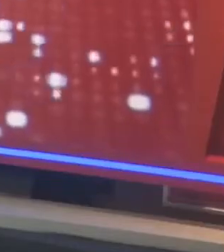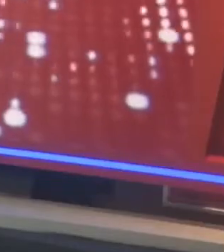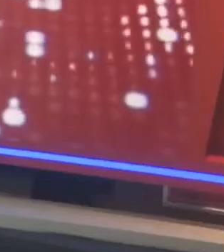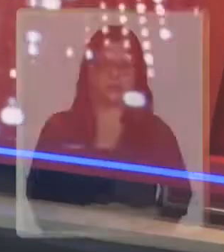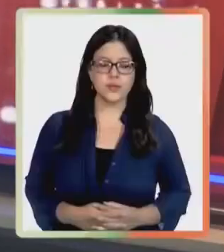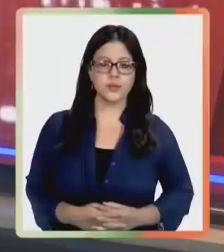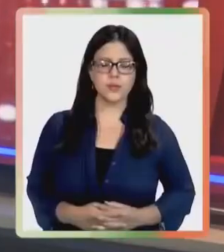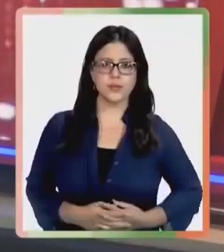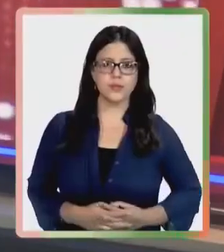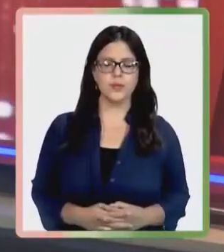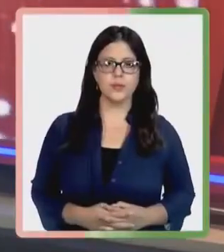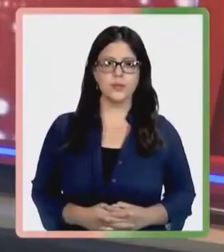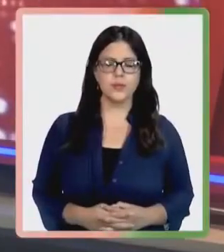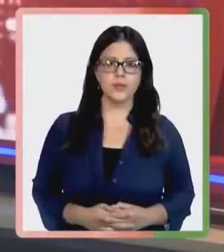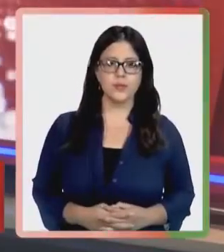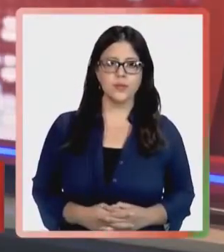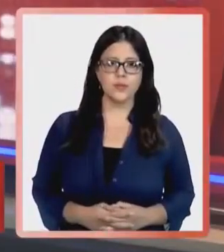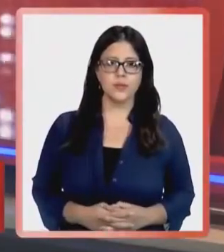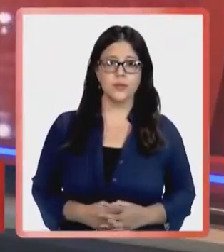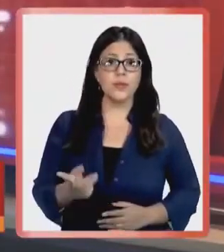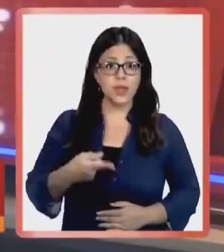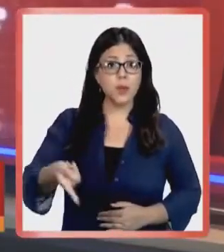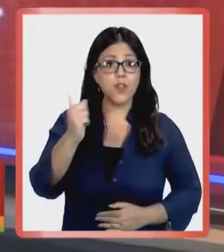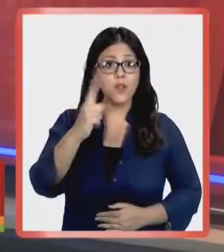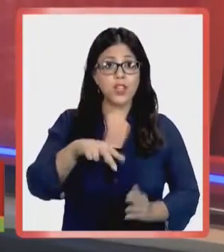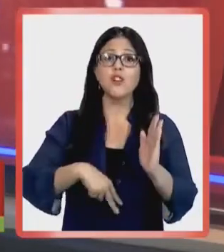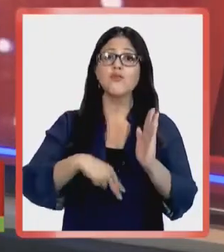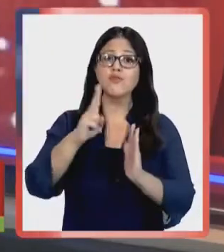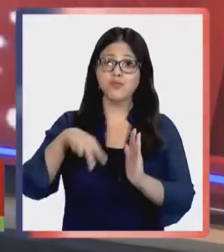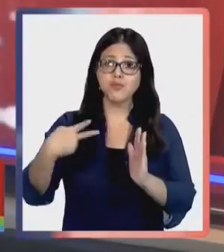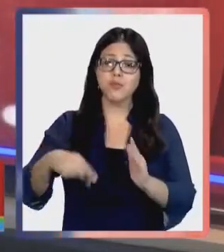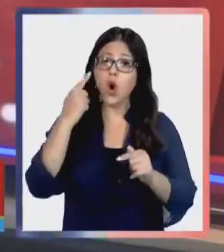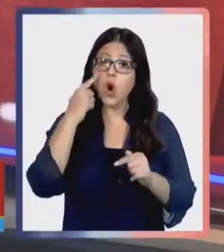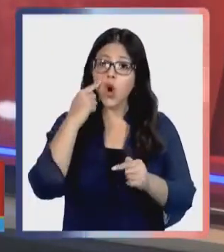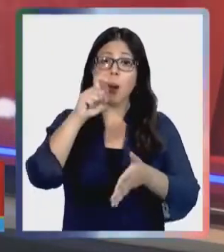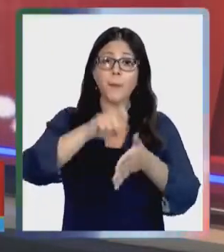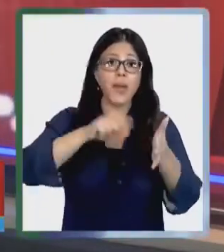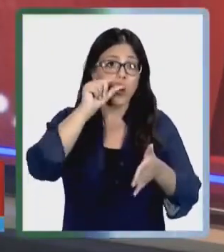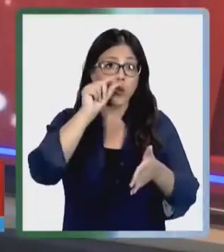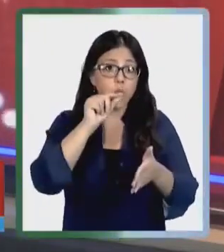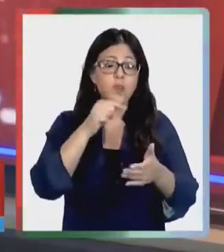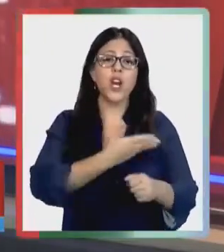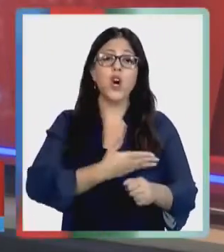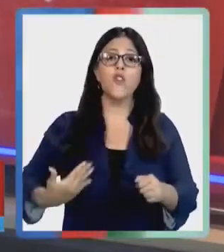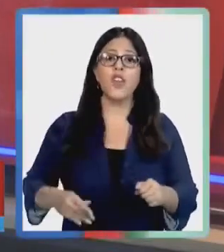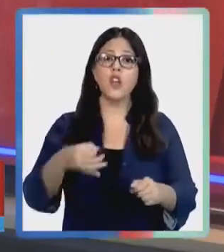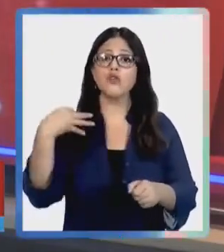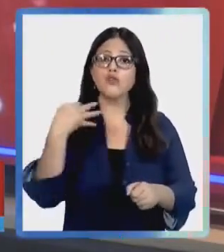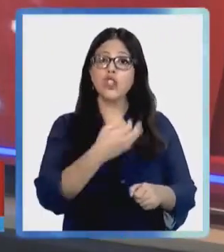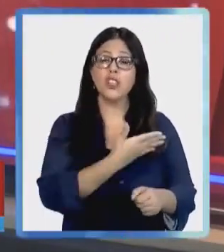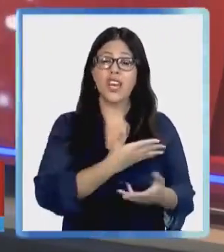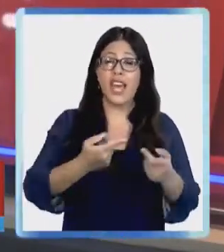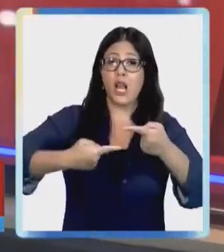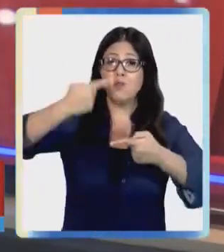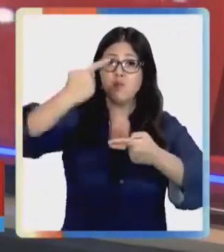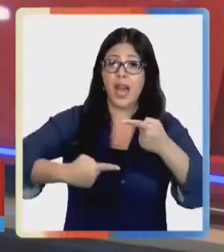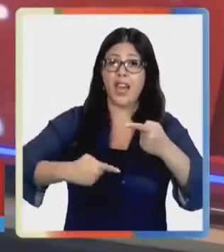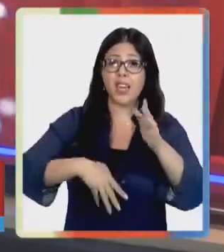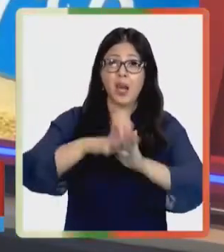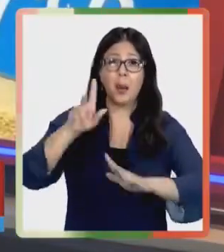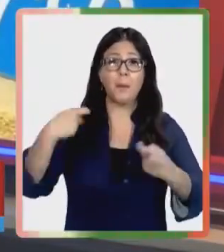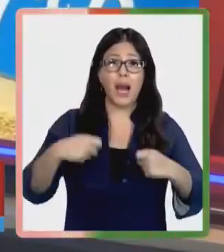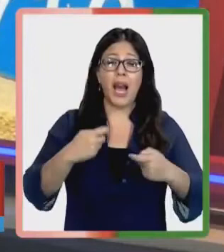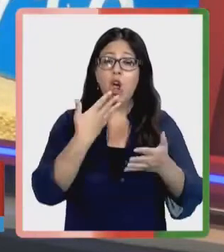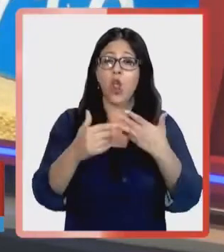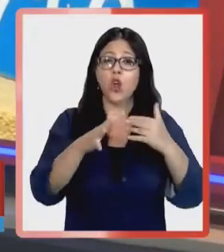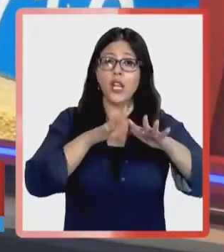Ya estamos de regreso con Portavoz Noticias. En octubre el gobierno anunció que el peaje más caro de todo el país, Agua Amarilla, en la ruta Itata, bajaría sus